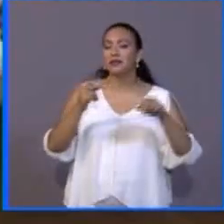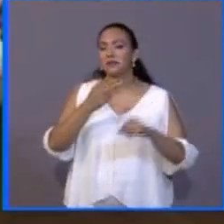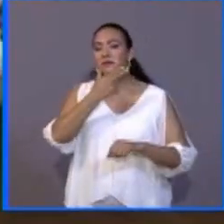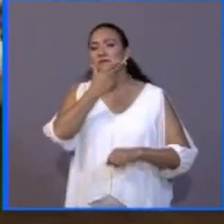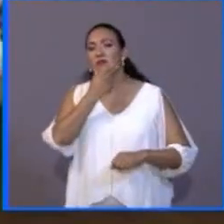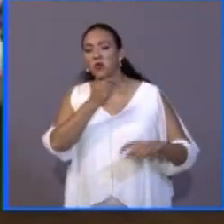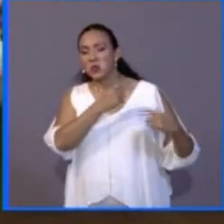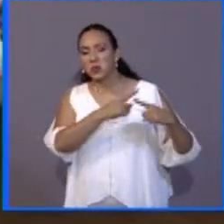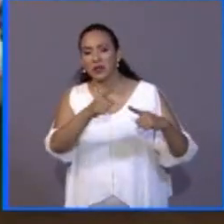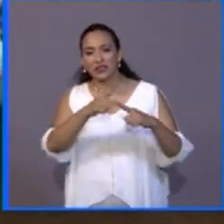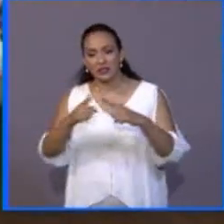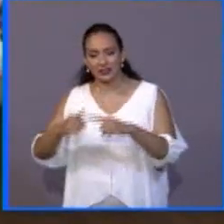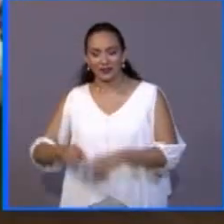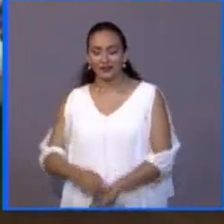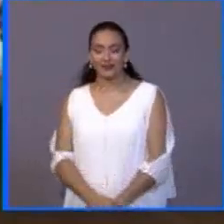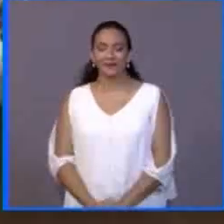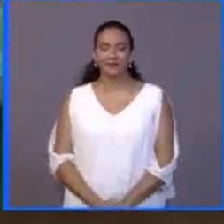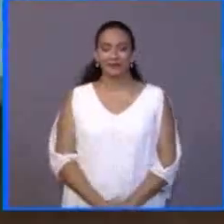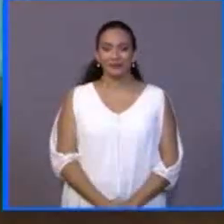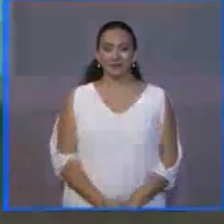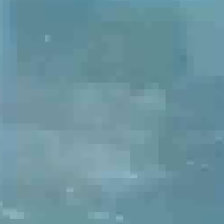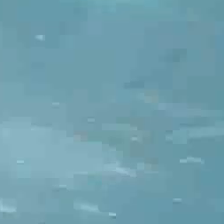masculinidades alternativas.